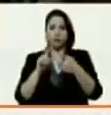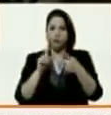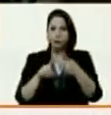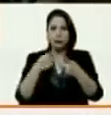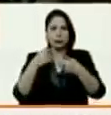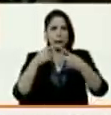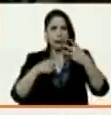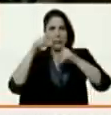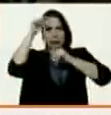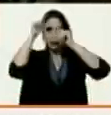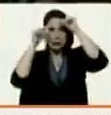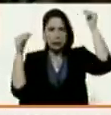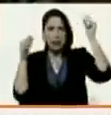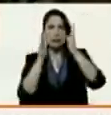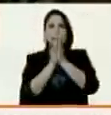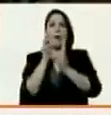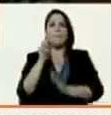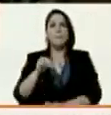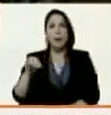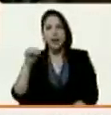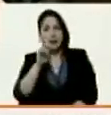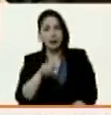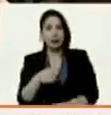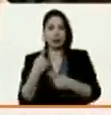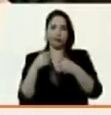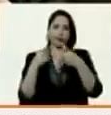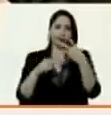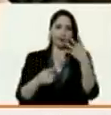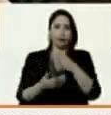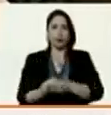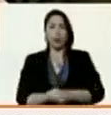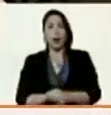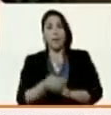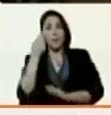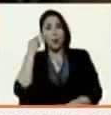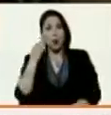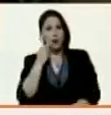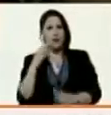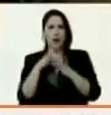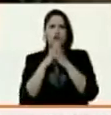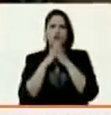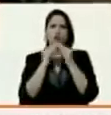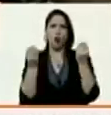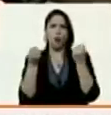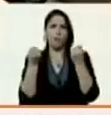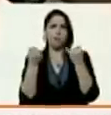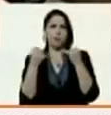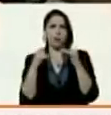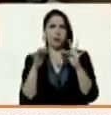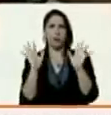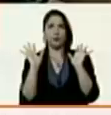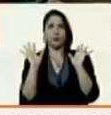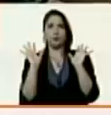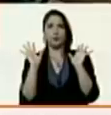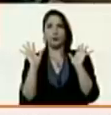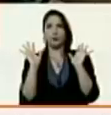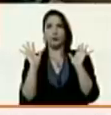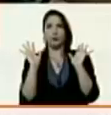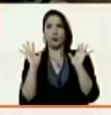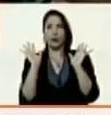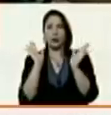bolívares sanmartín eso sin gol con bolívar es toda una una